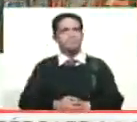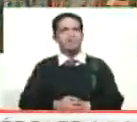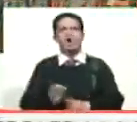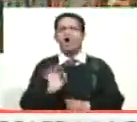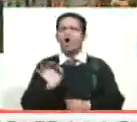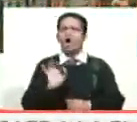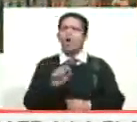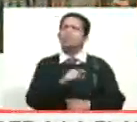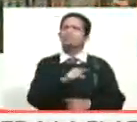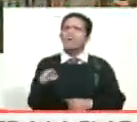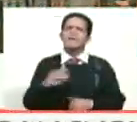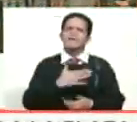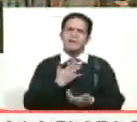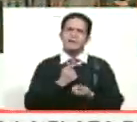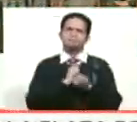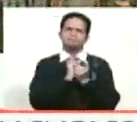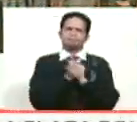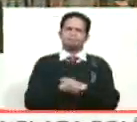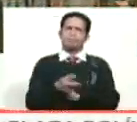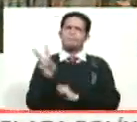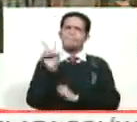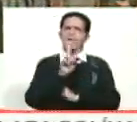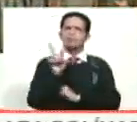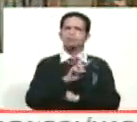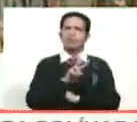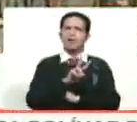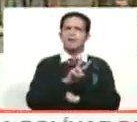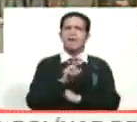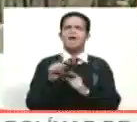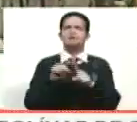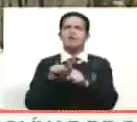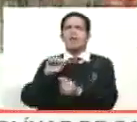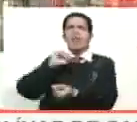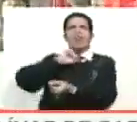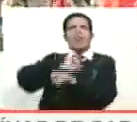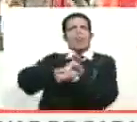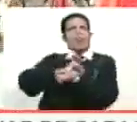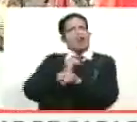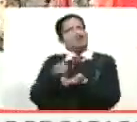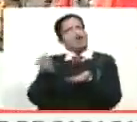quieren convertir nuestra patria en una colonia de mendigos?